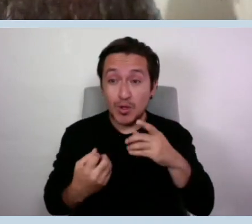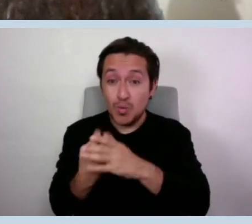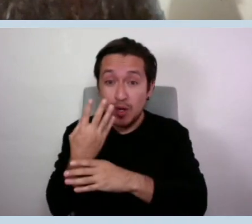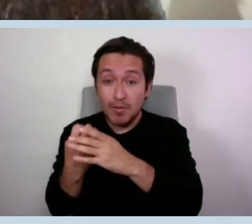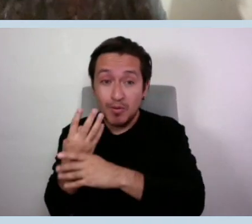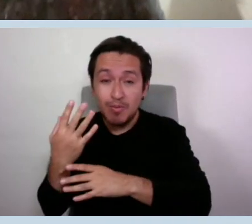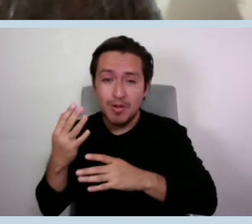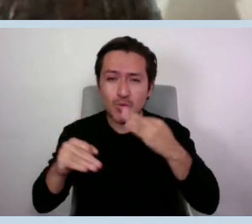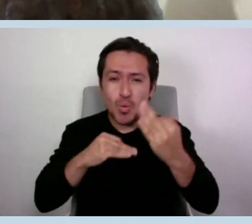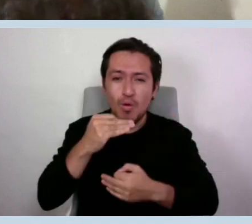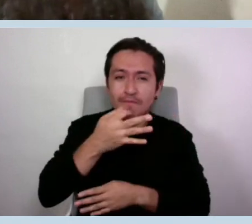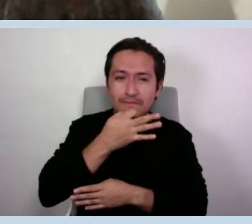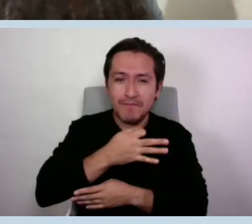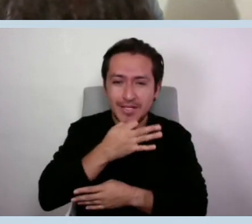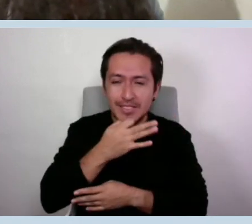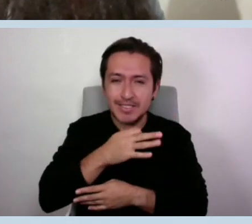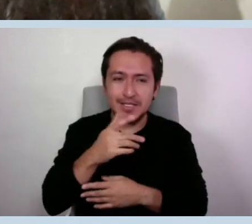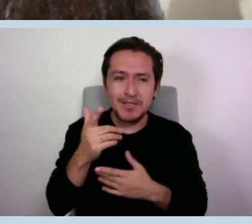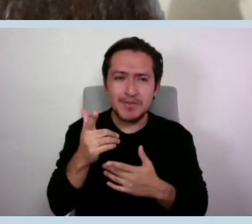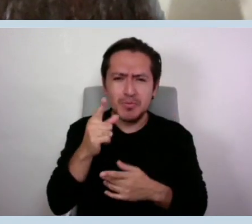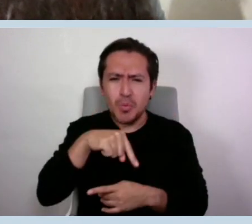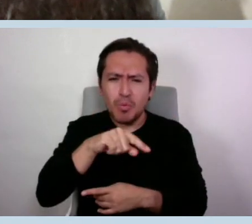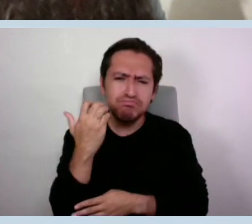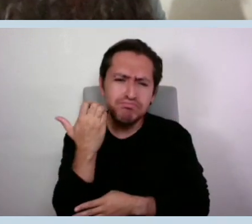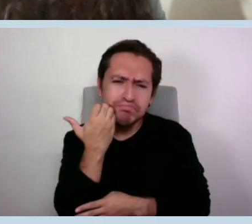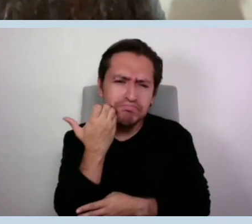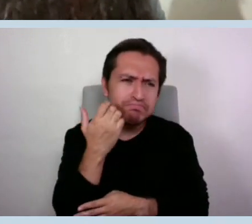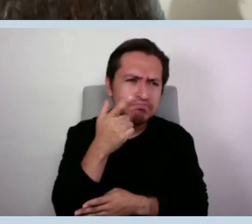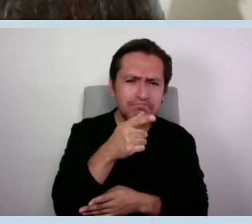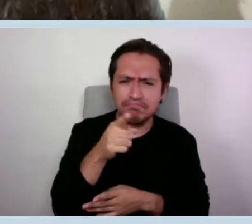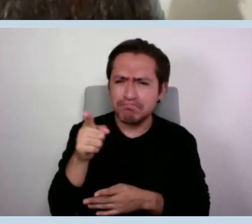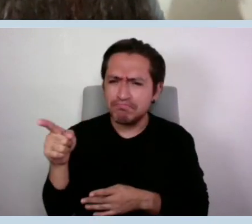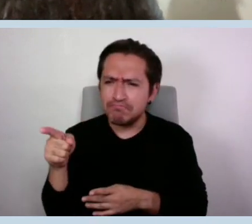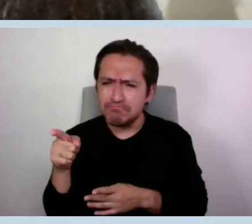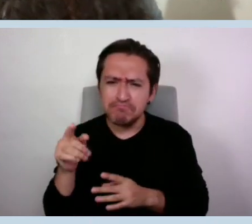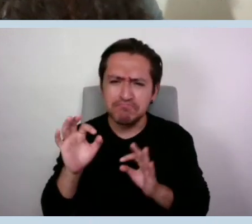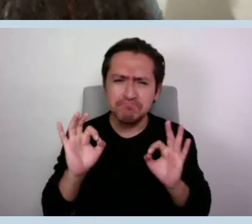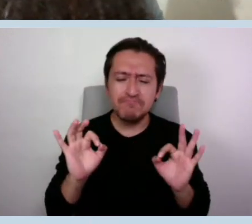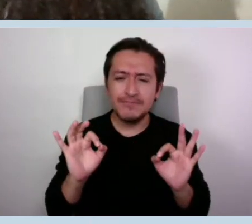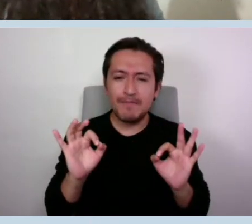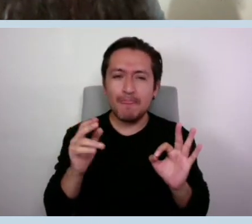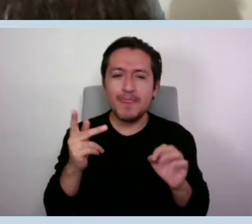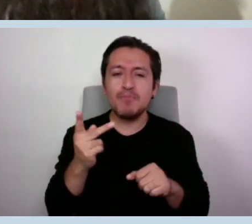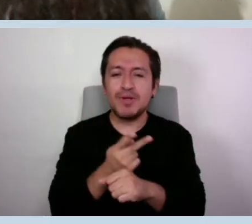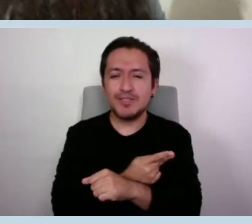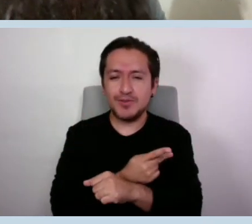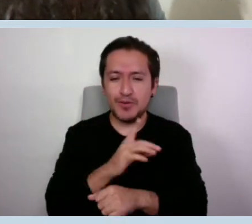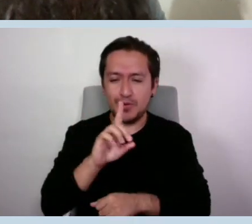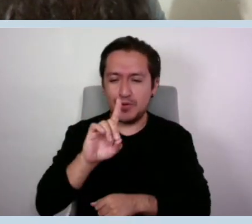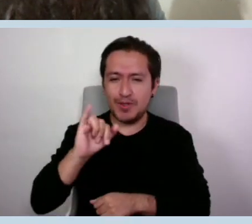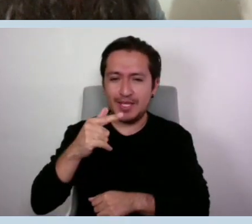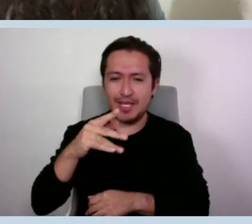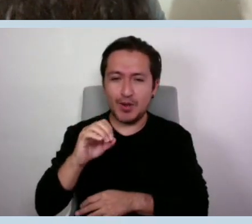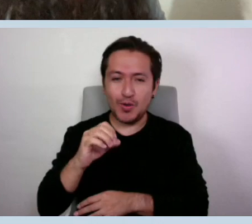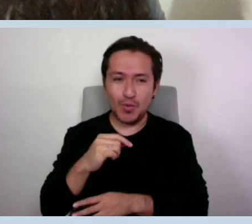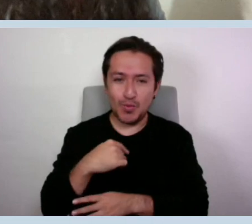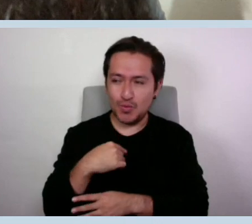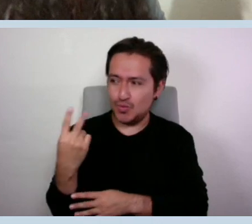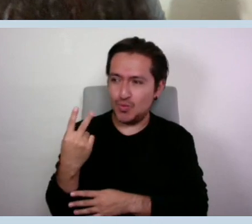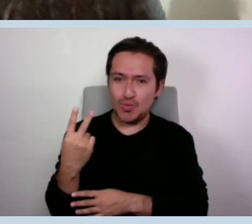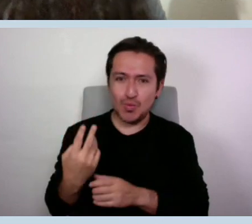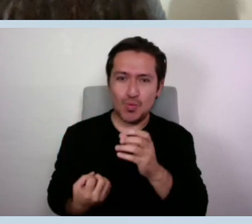fiesta y somos chidas y chidos y y así pero lo que pasó es que Diego y yo pues éramos nuevas y